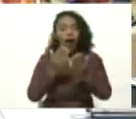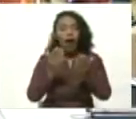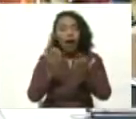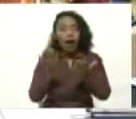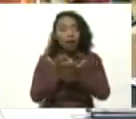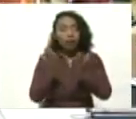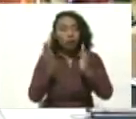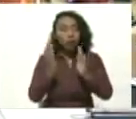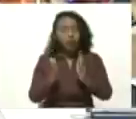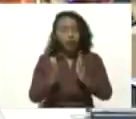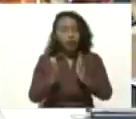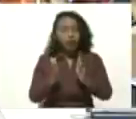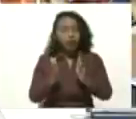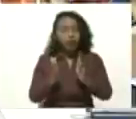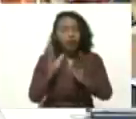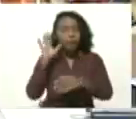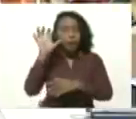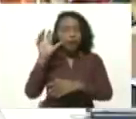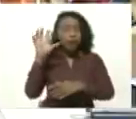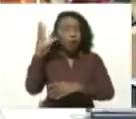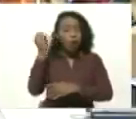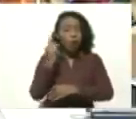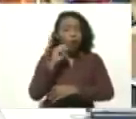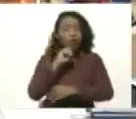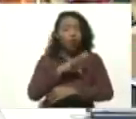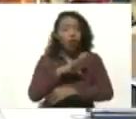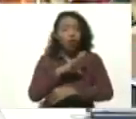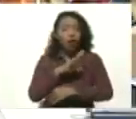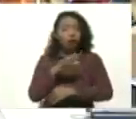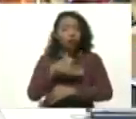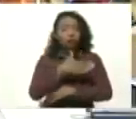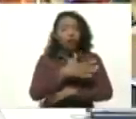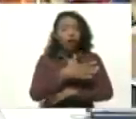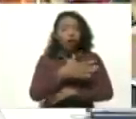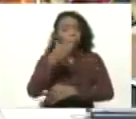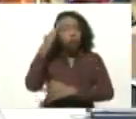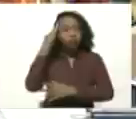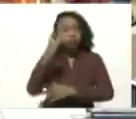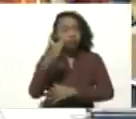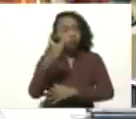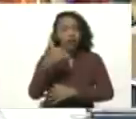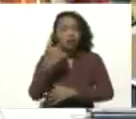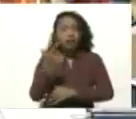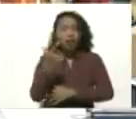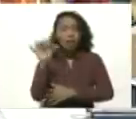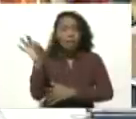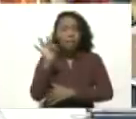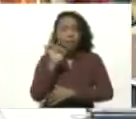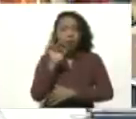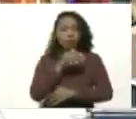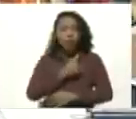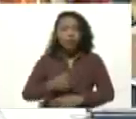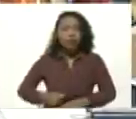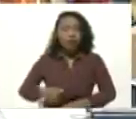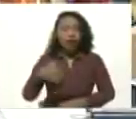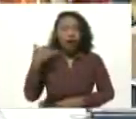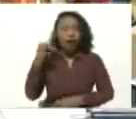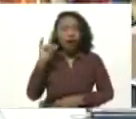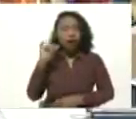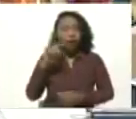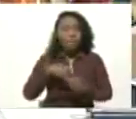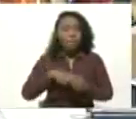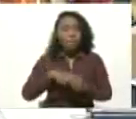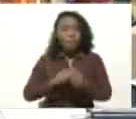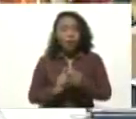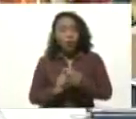logro histórico. Cuando el comandante Hugo Chávez fue elegido presidente, había una deserción